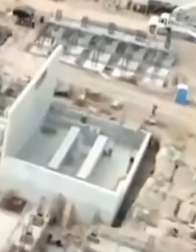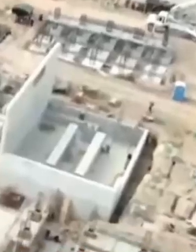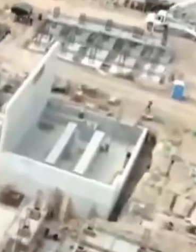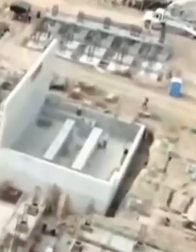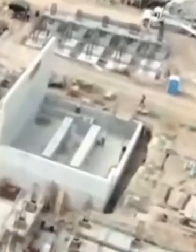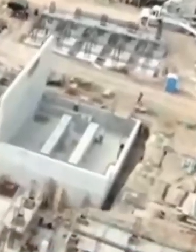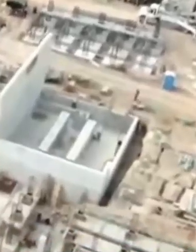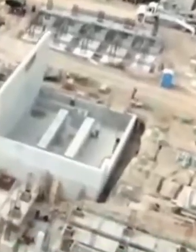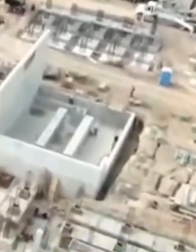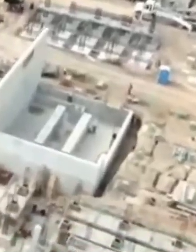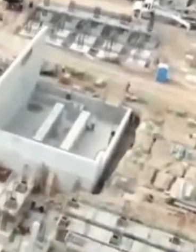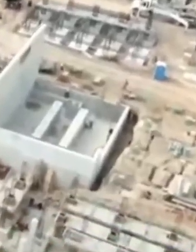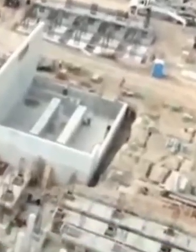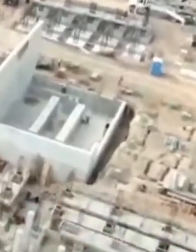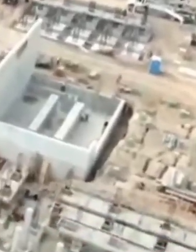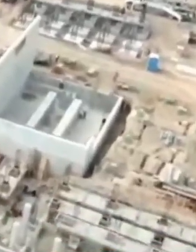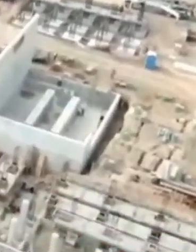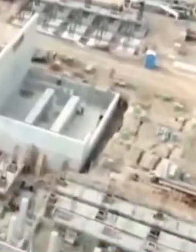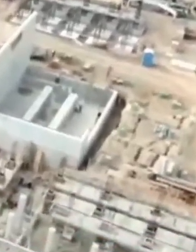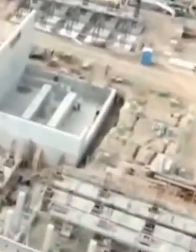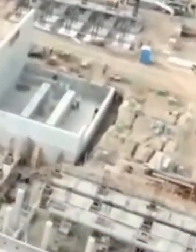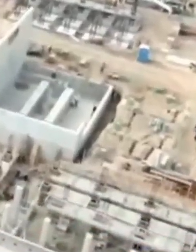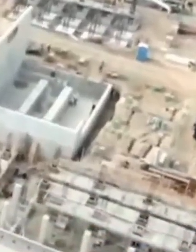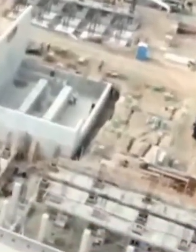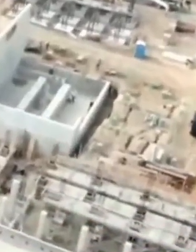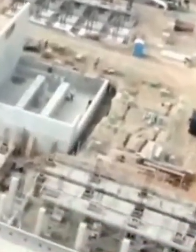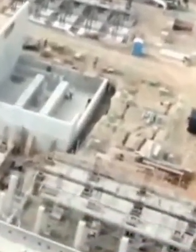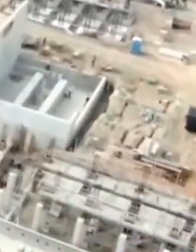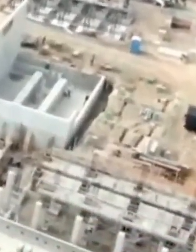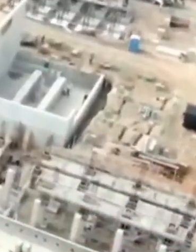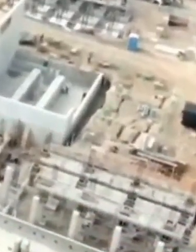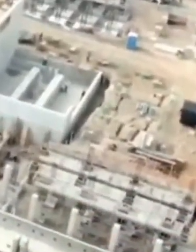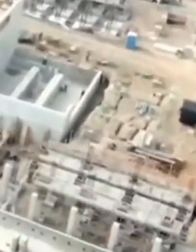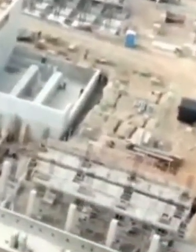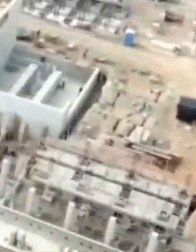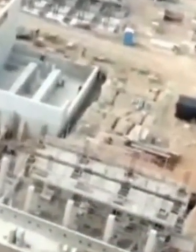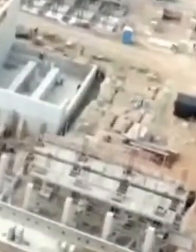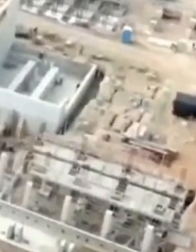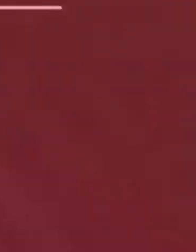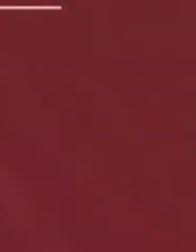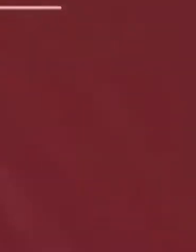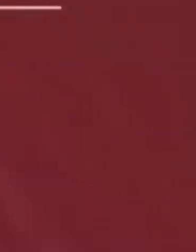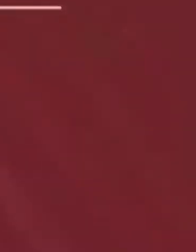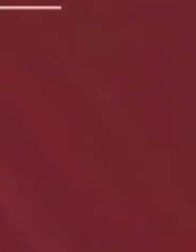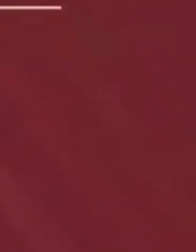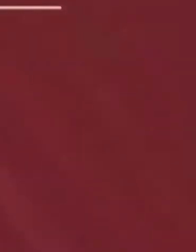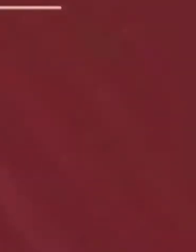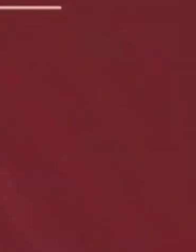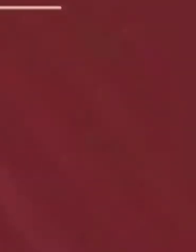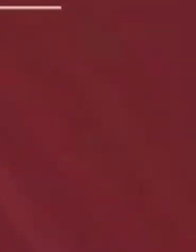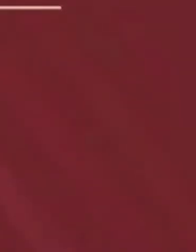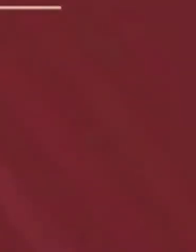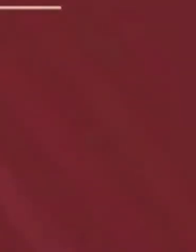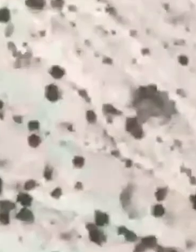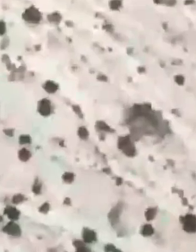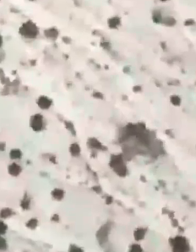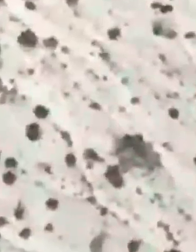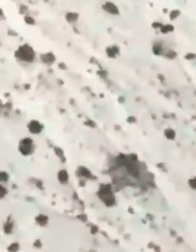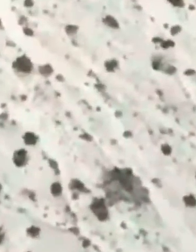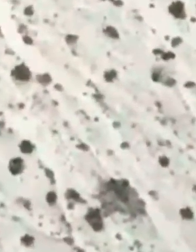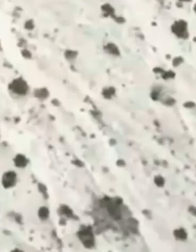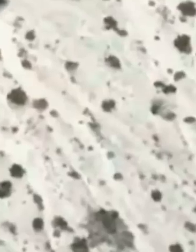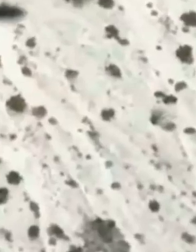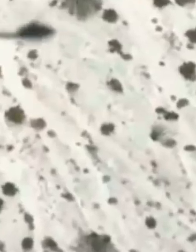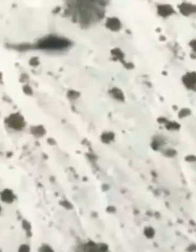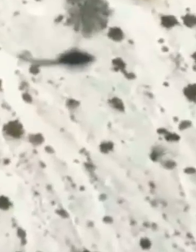permitirá alcanzar el 56% de participación en el 2024. Transmisión. El enfoque